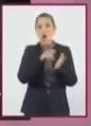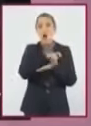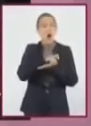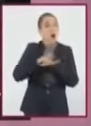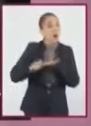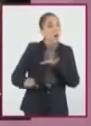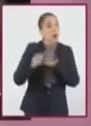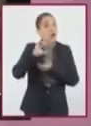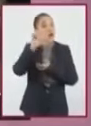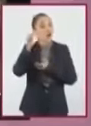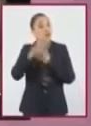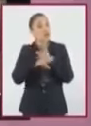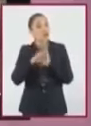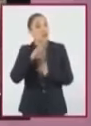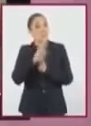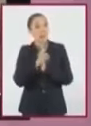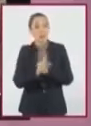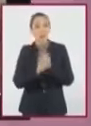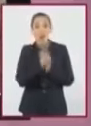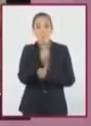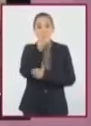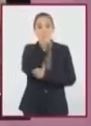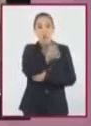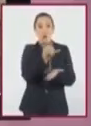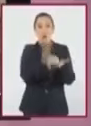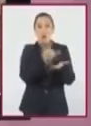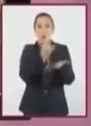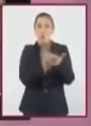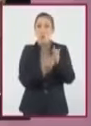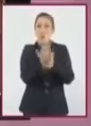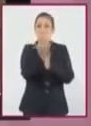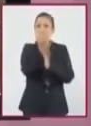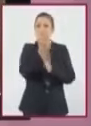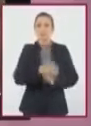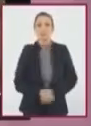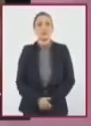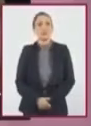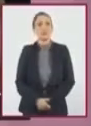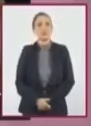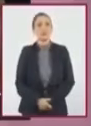de productos extranjeros, como el pago de altos impuestos.